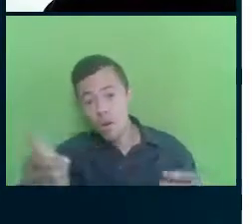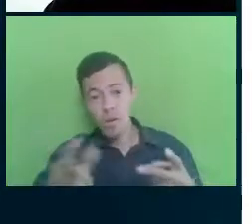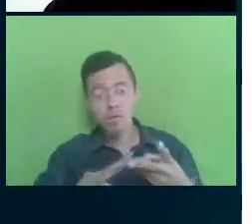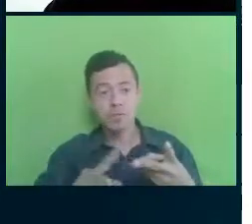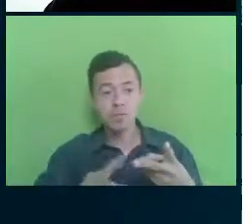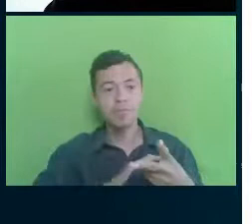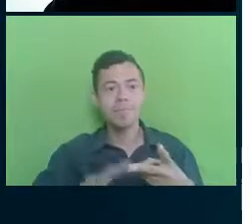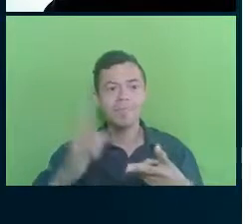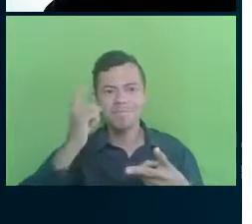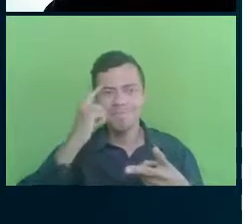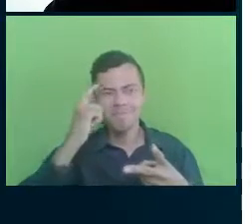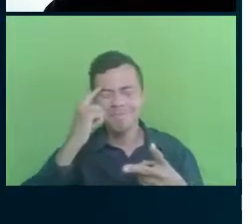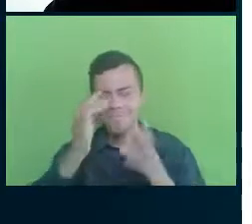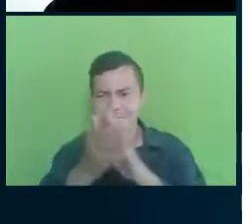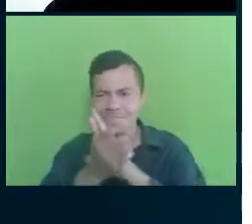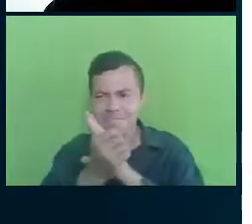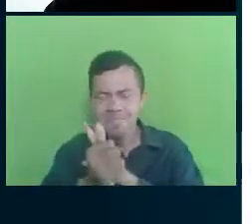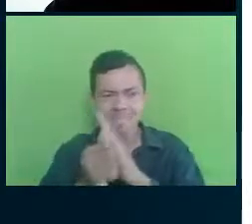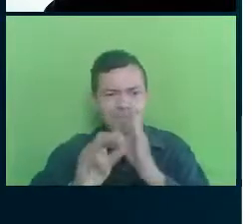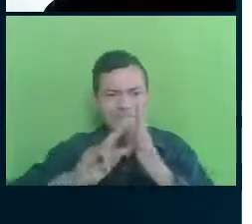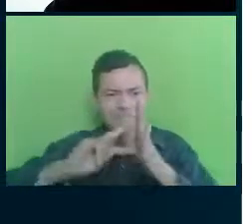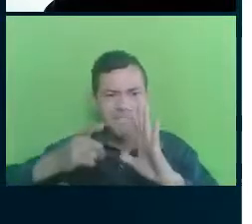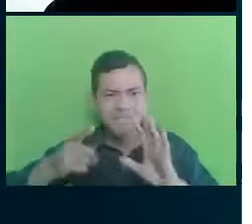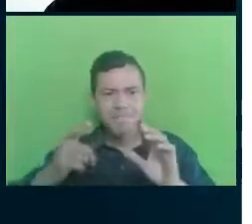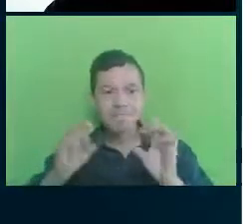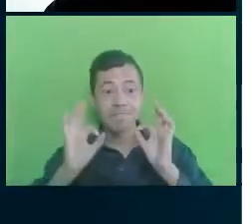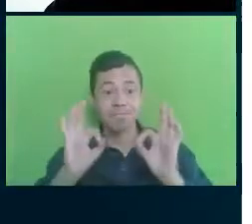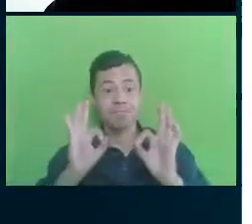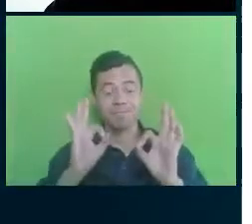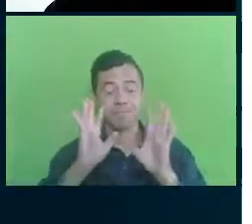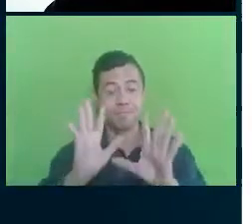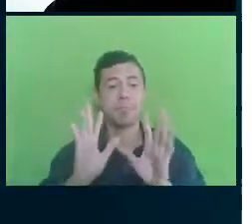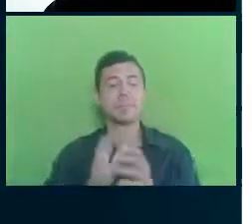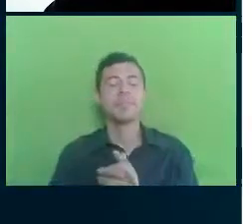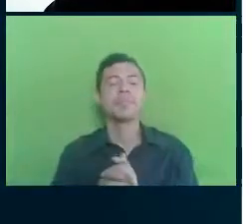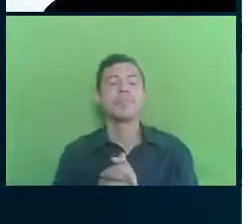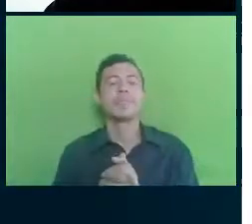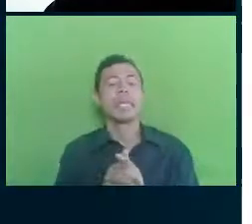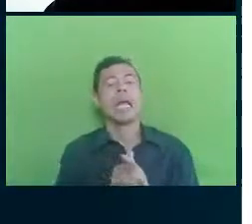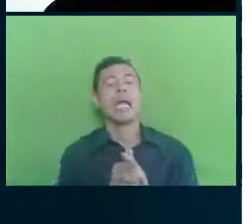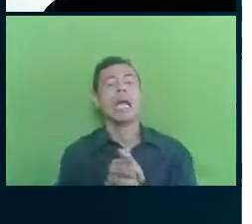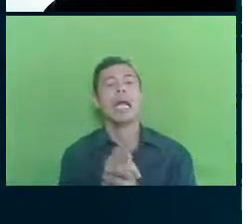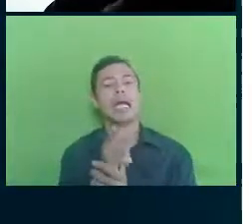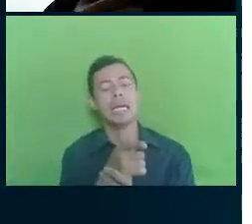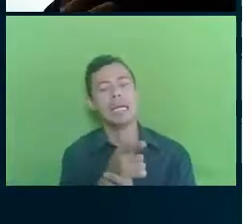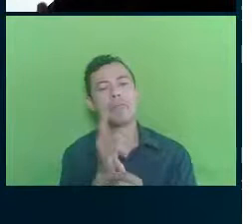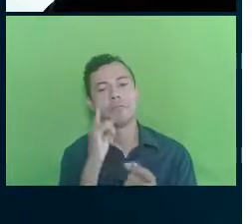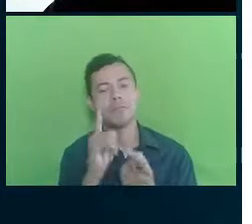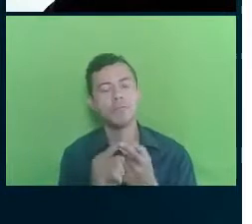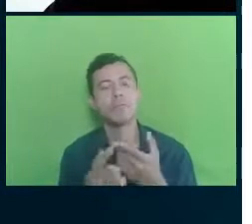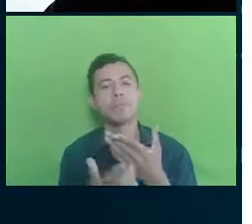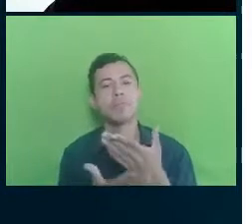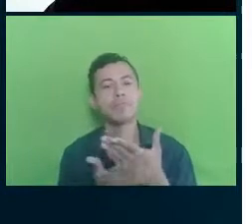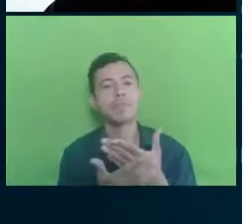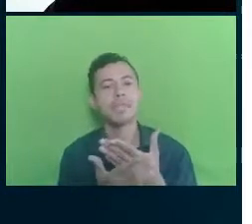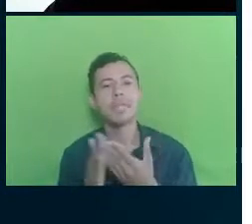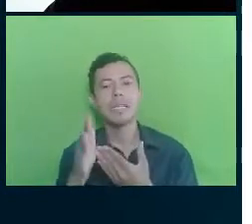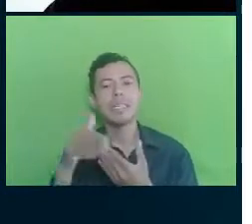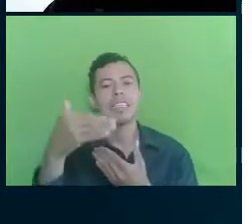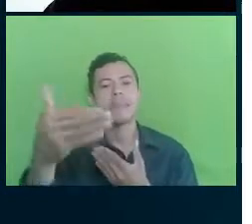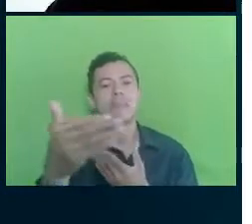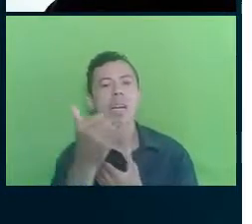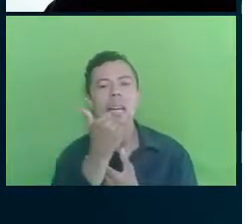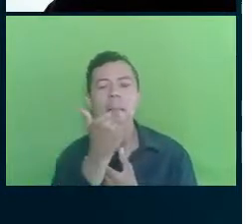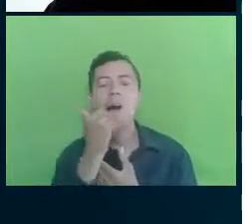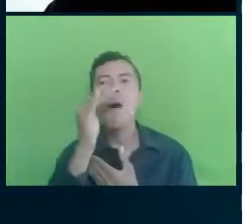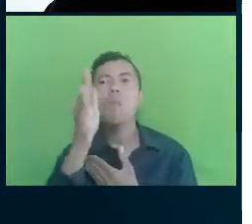artificial, hablamos de analítica predictiva y prescriptiva. Predictiva es donde ya el algoritmo me dice qué va a suceder en el